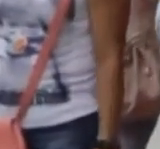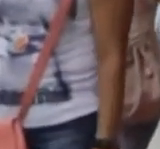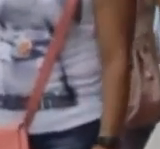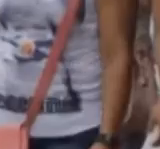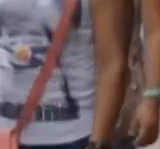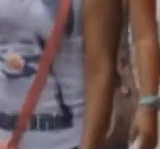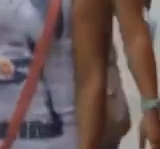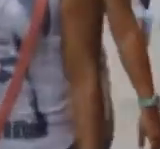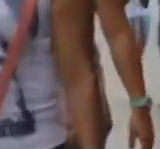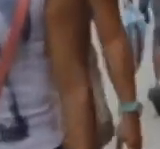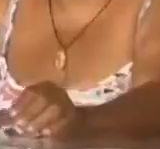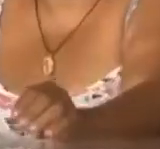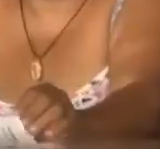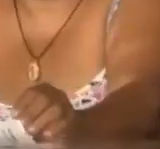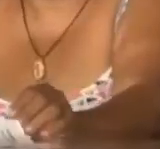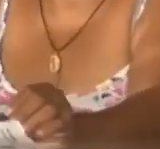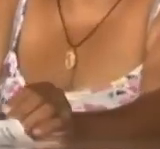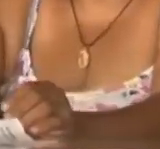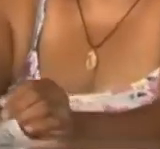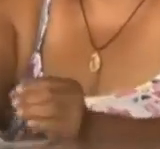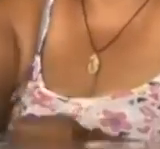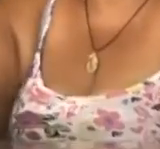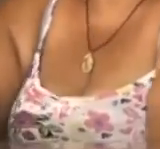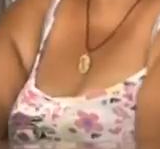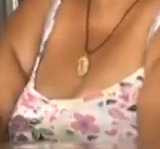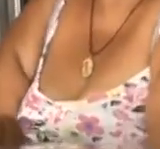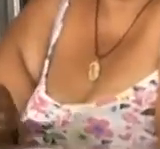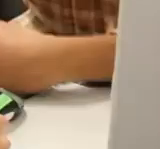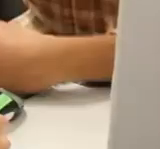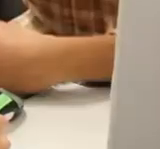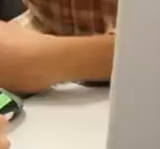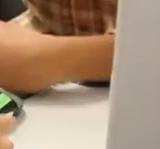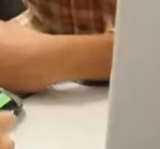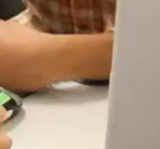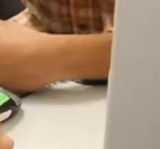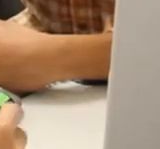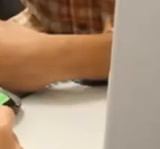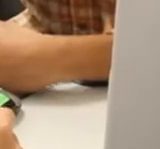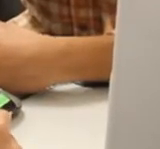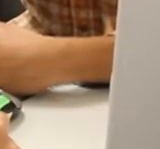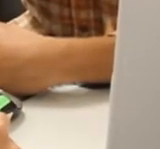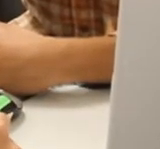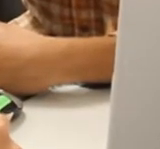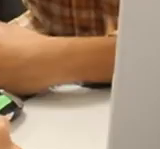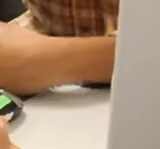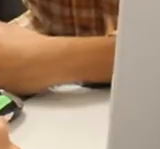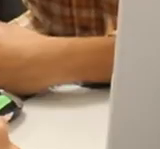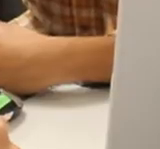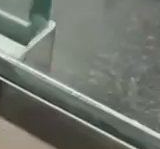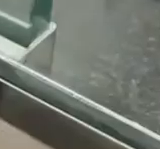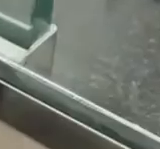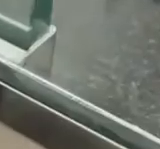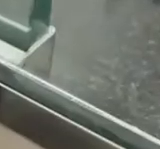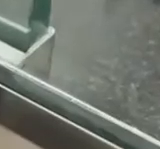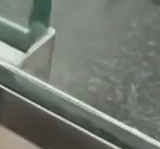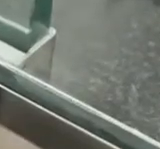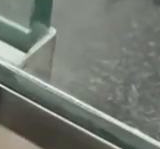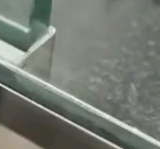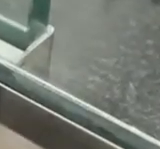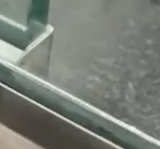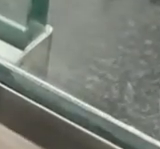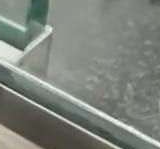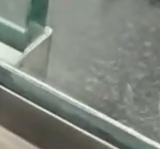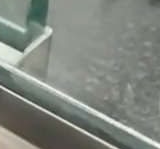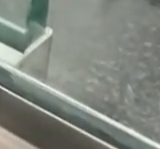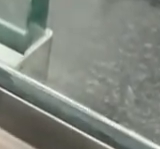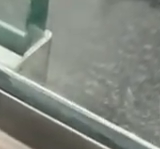de 2016, con una variación positiva de 1,5% respecto al mismo periodo en 2015. Sin